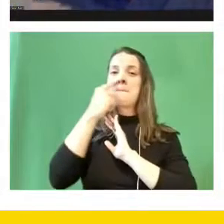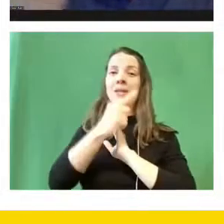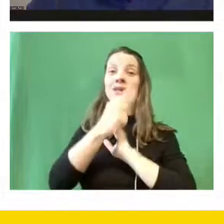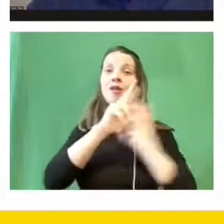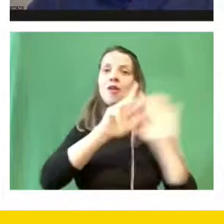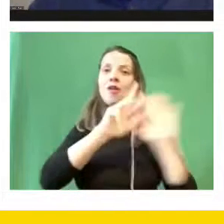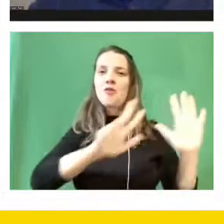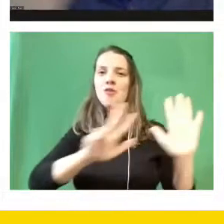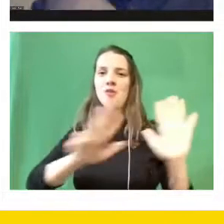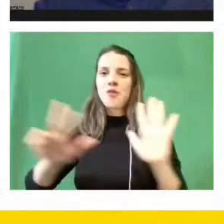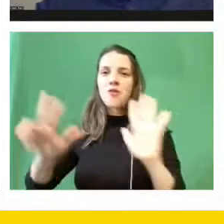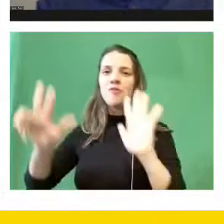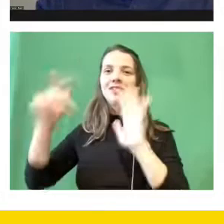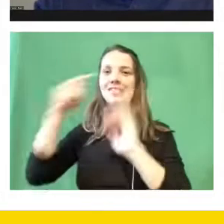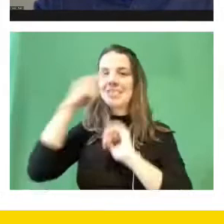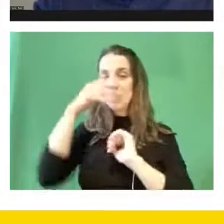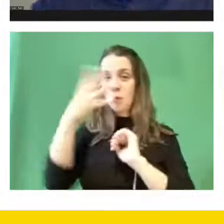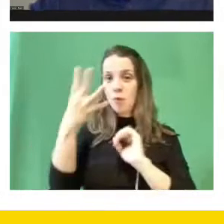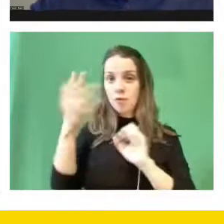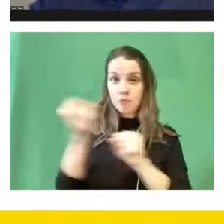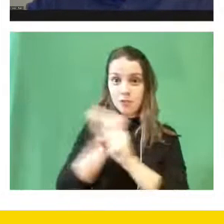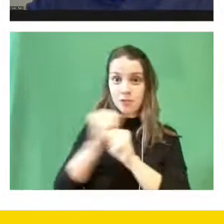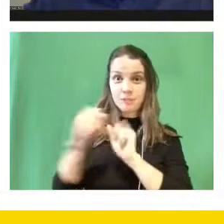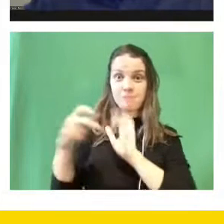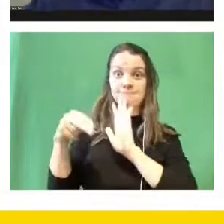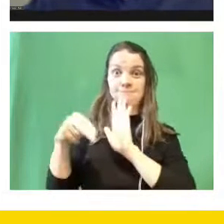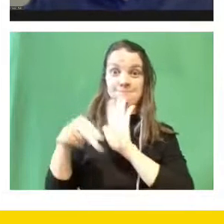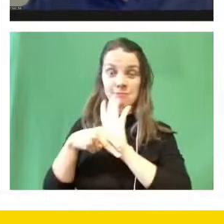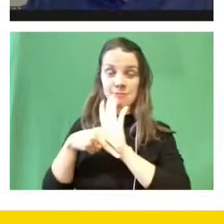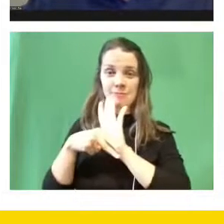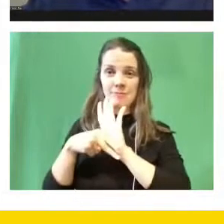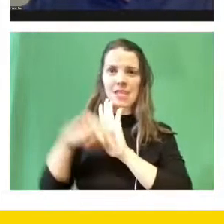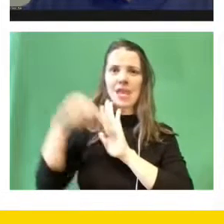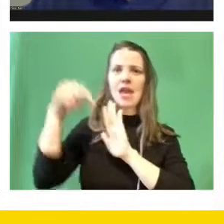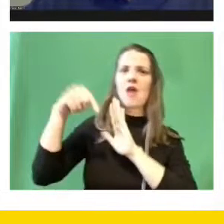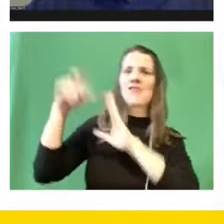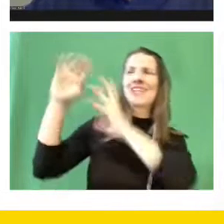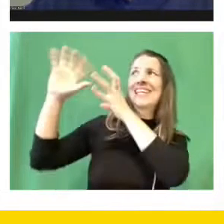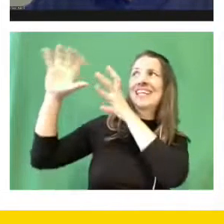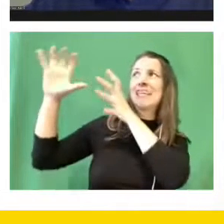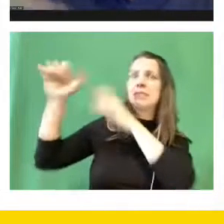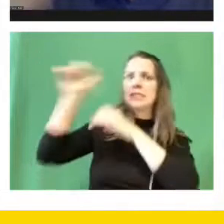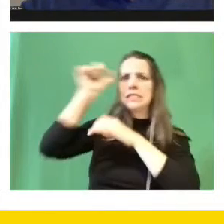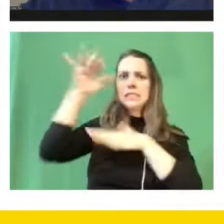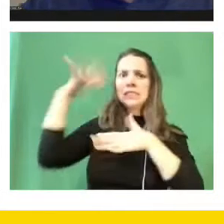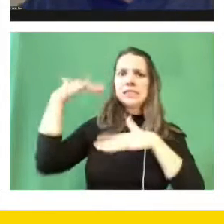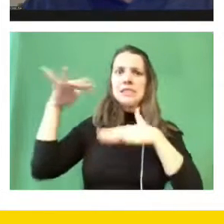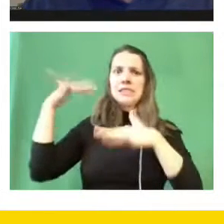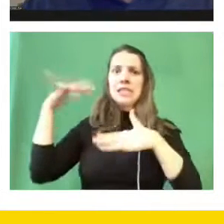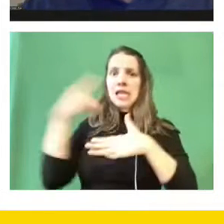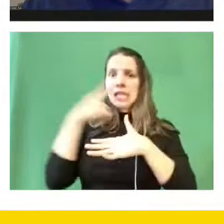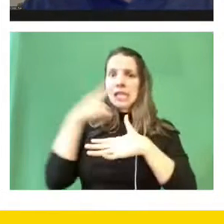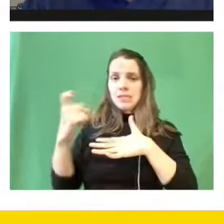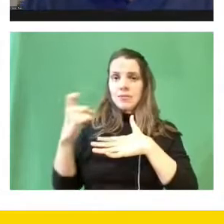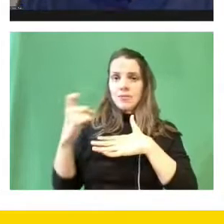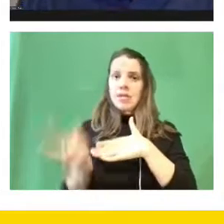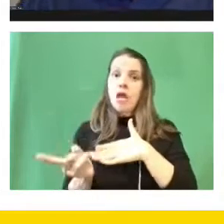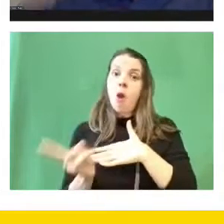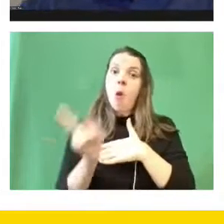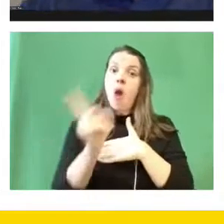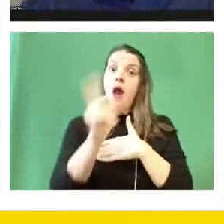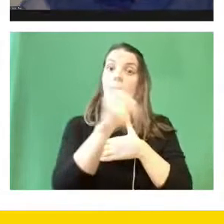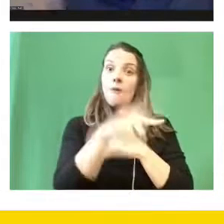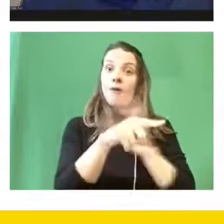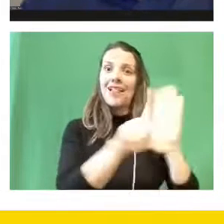y que tenía un enfoque de atención a la emergencia, y ahora la nueva normativa tiene un enfoque respecto de la prevención y